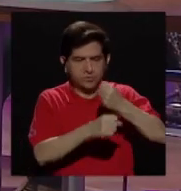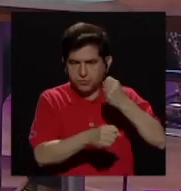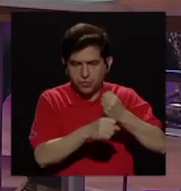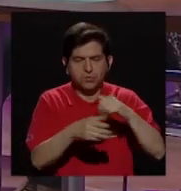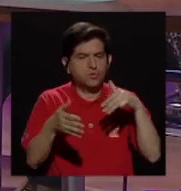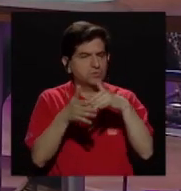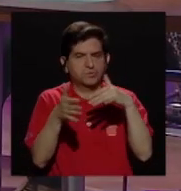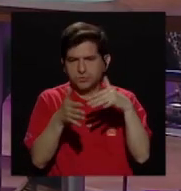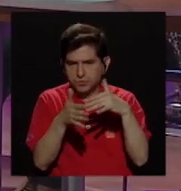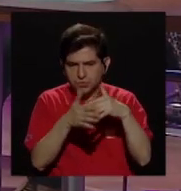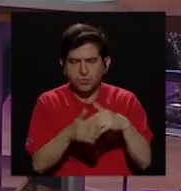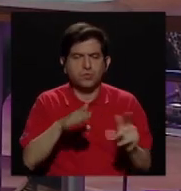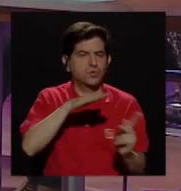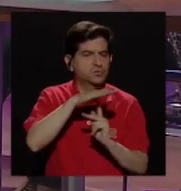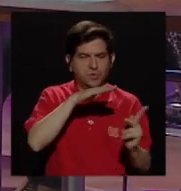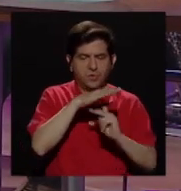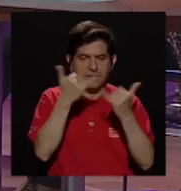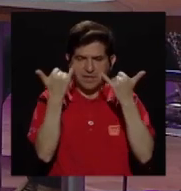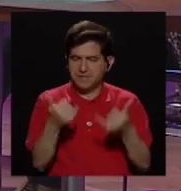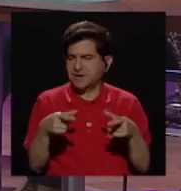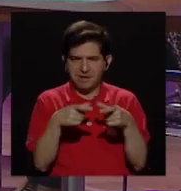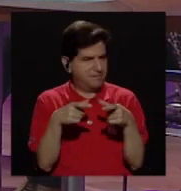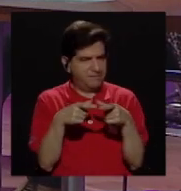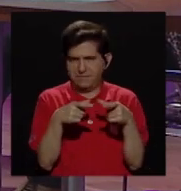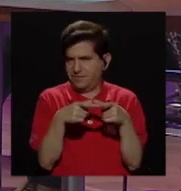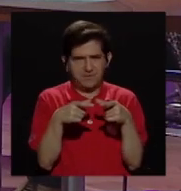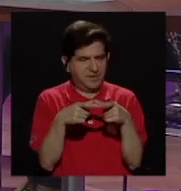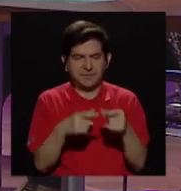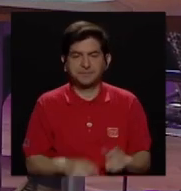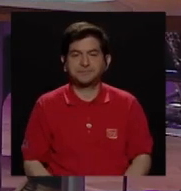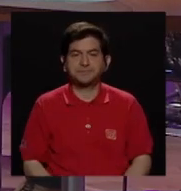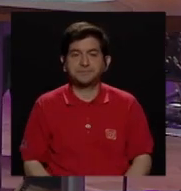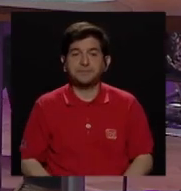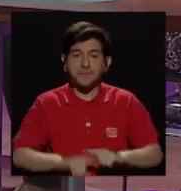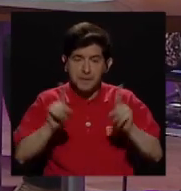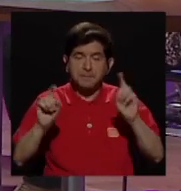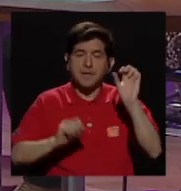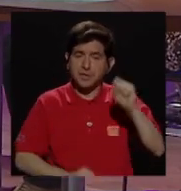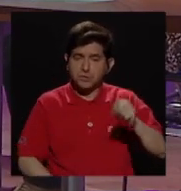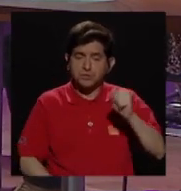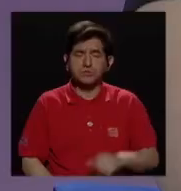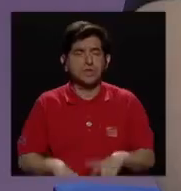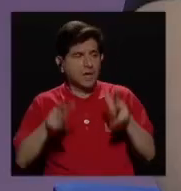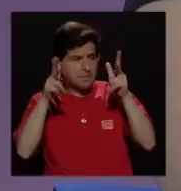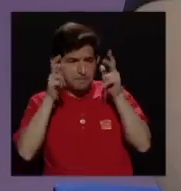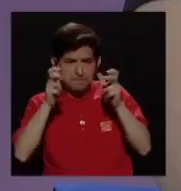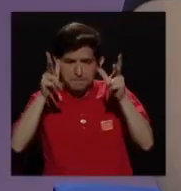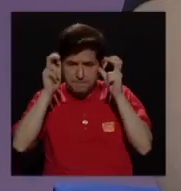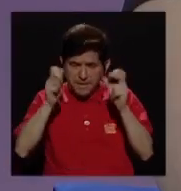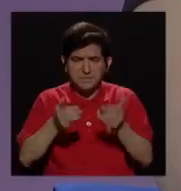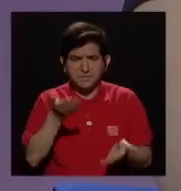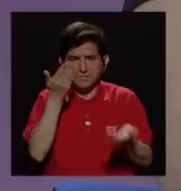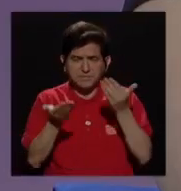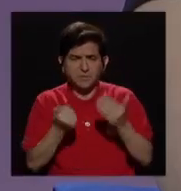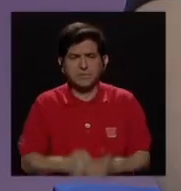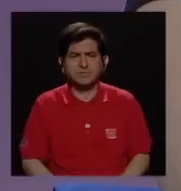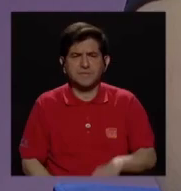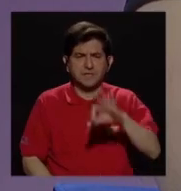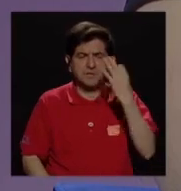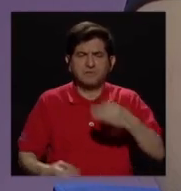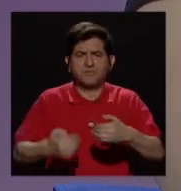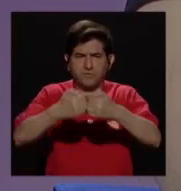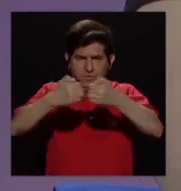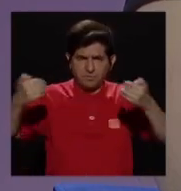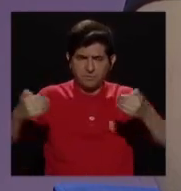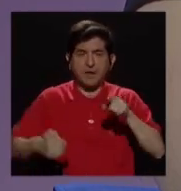o de estudio o de kinder, ya no somos minoría. Pero sí se percibe de una manera muy aislada y eso